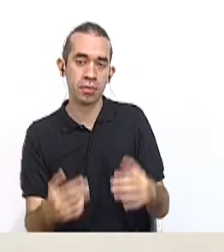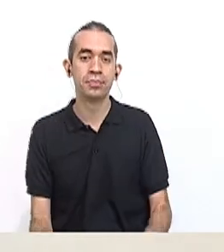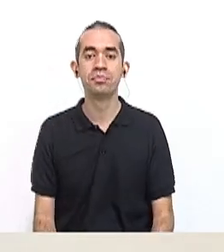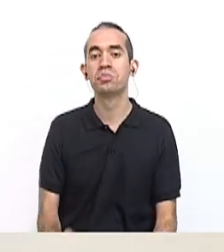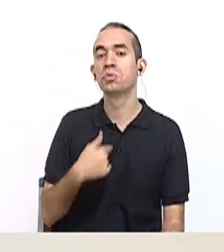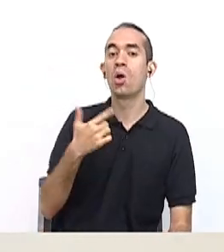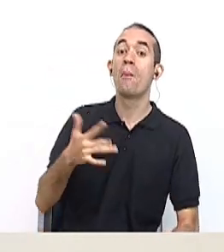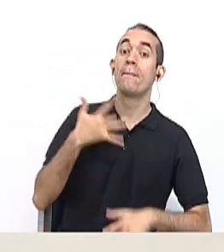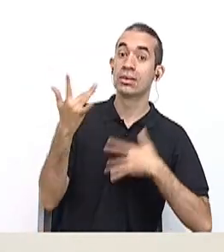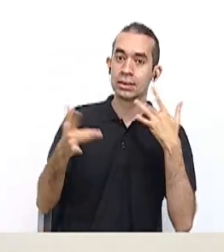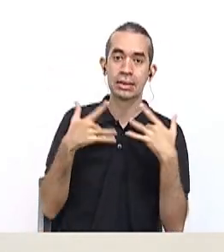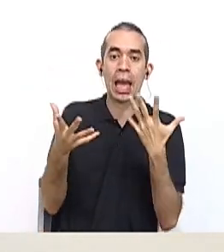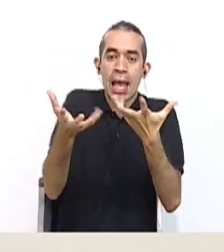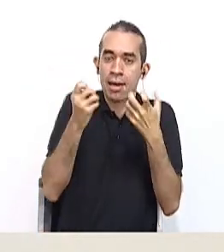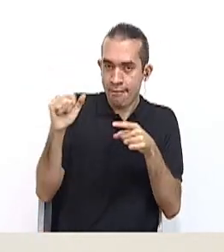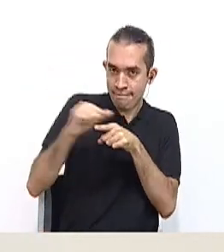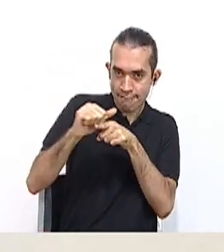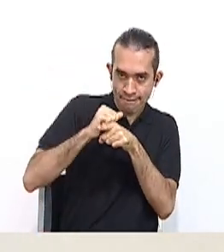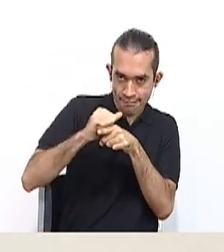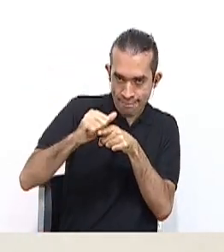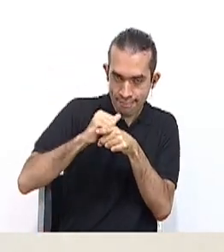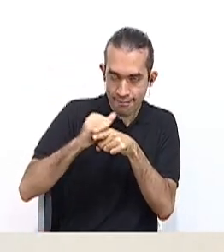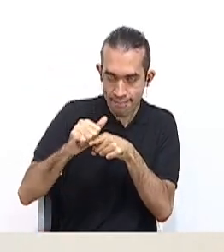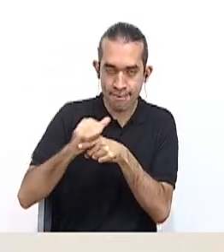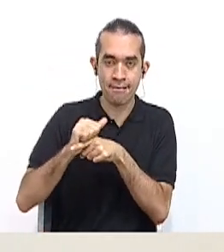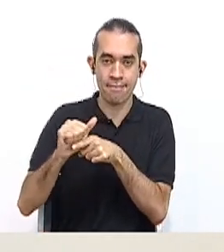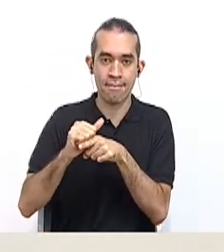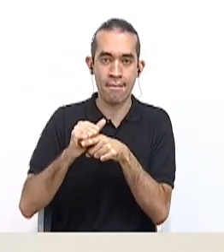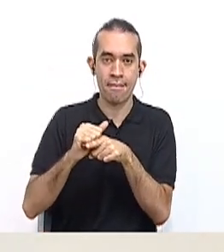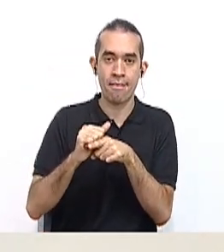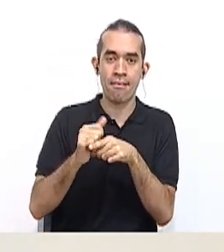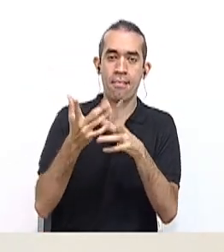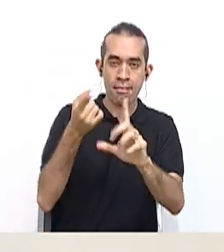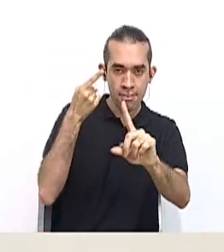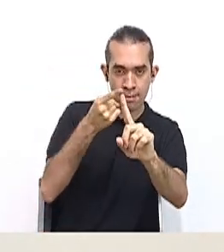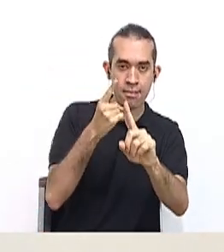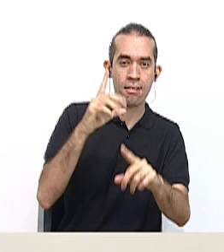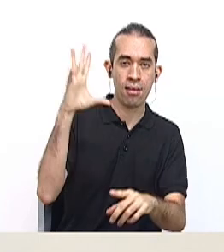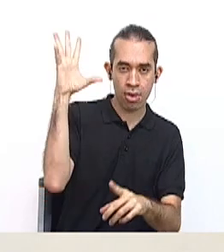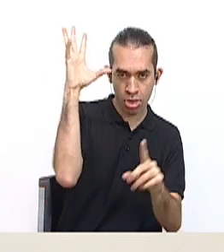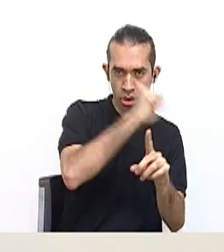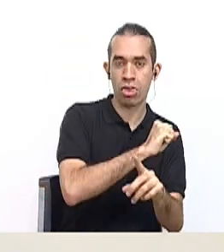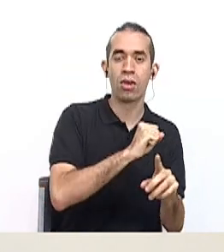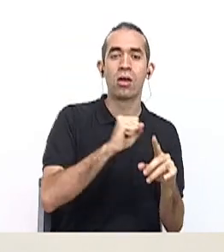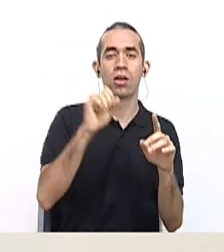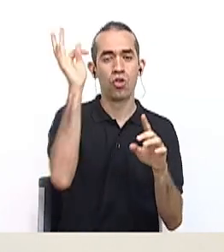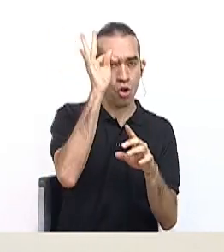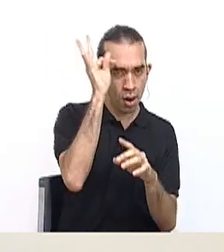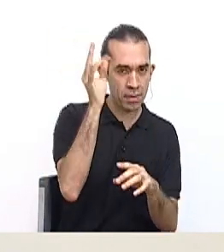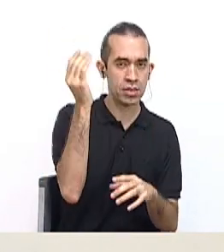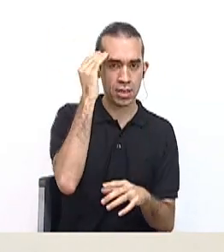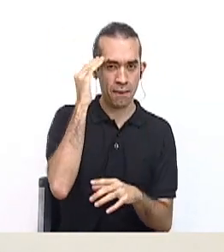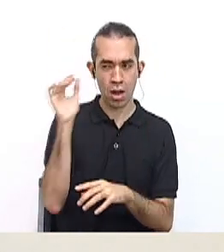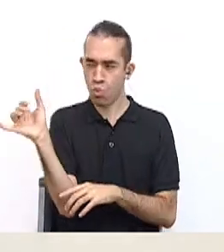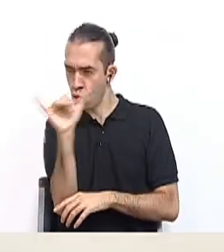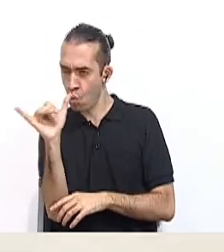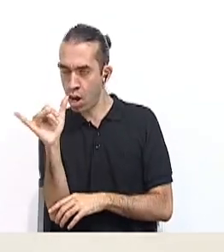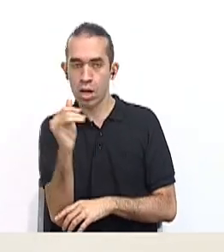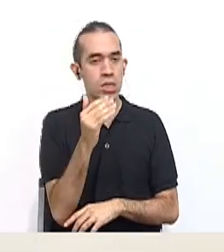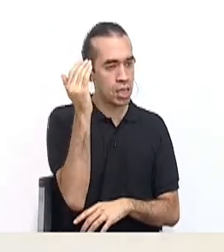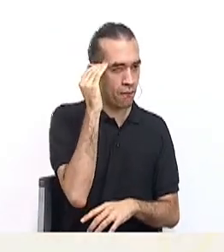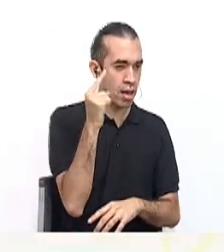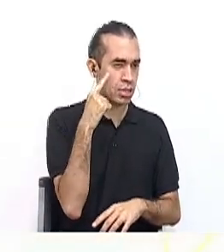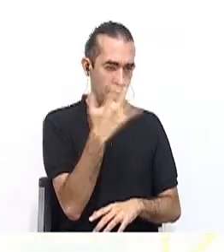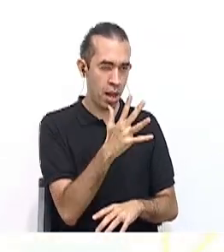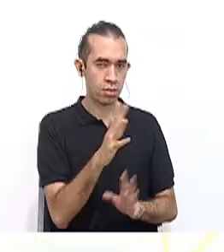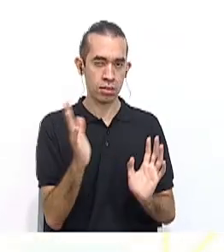Me sentí con ganas de practicar bastante para identificar esos teoremas y saber cuándo es congruencia y cuándo